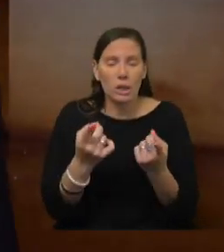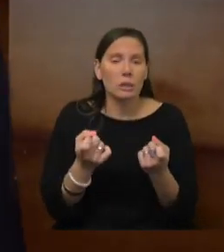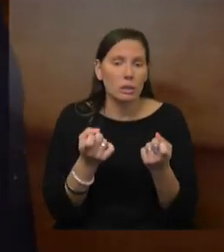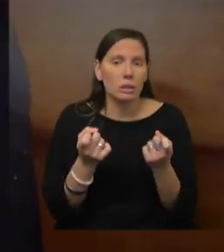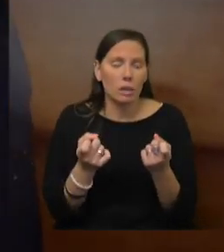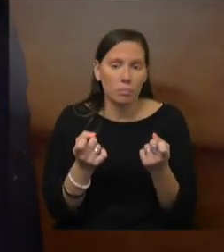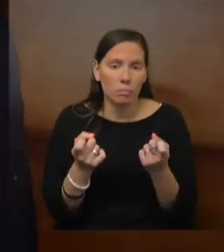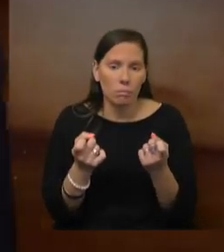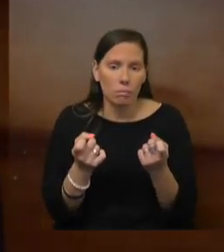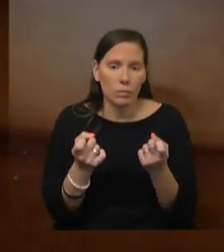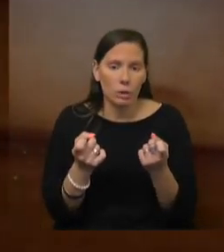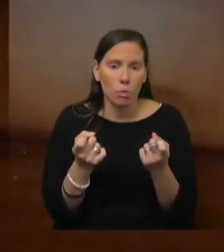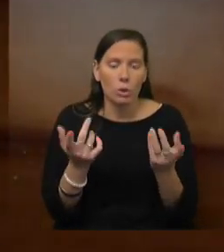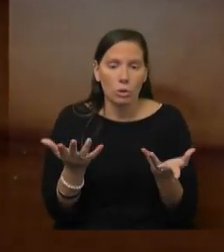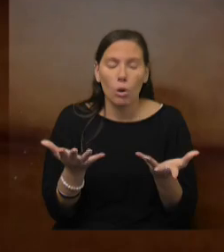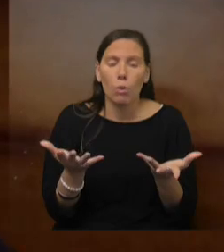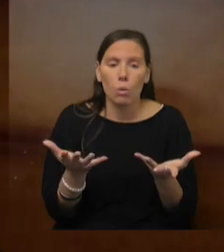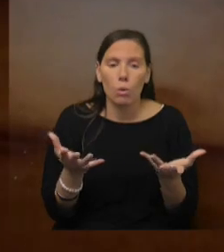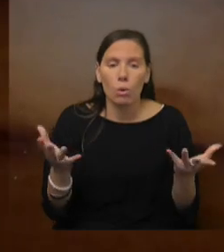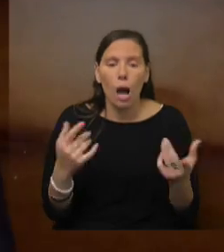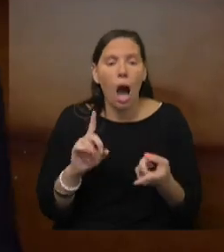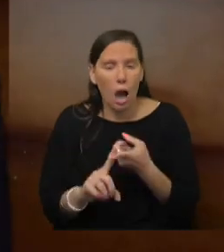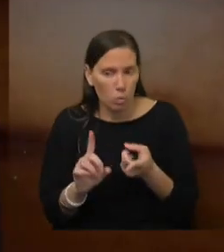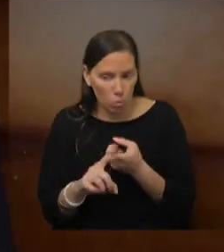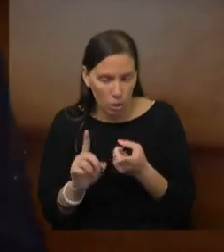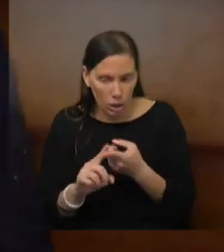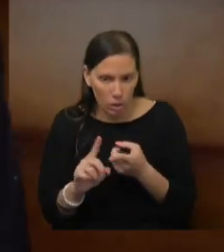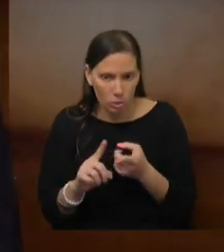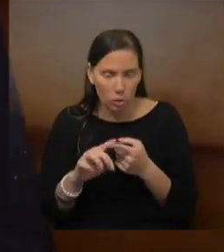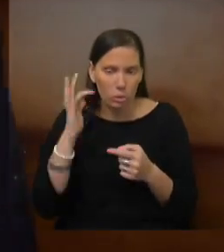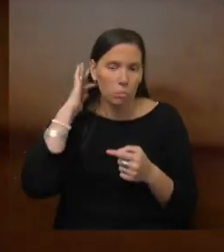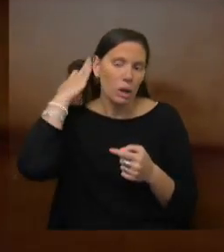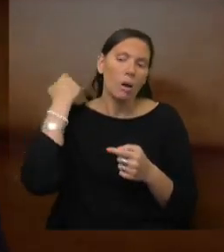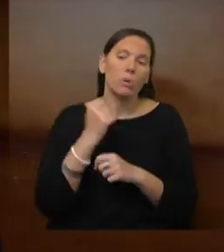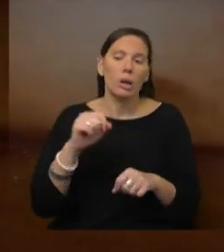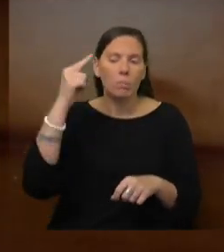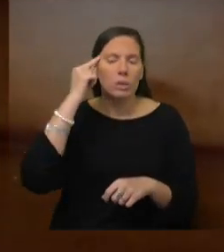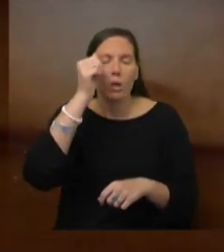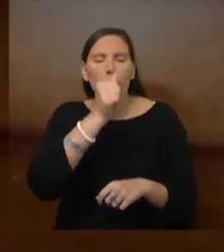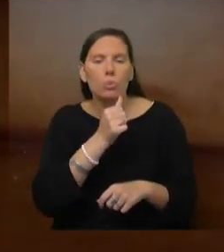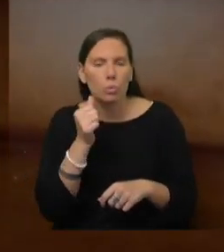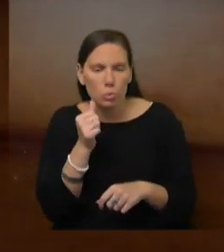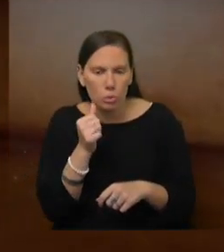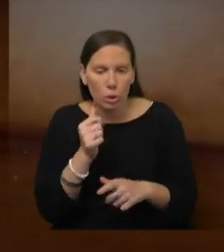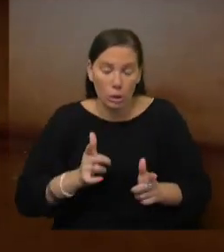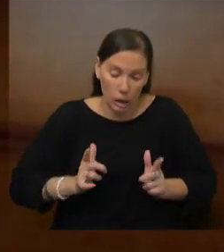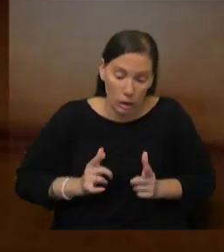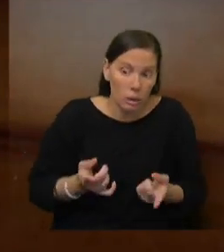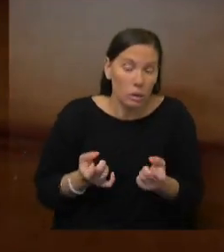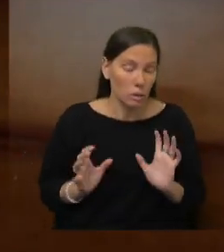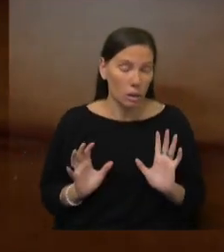Eh bueno un marco de acuerdo para poder pensar en las soluciones esperadas y